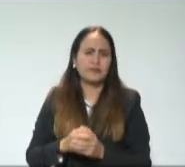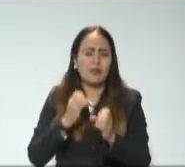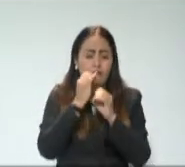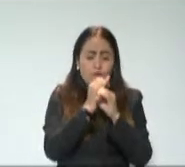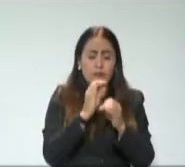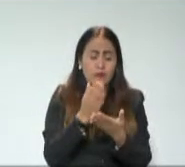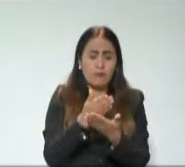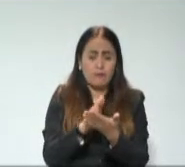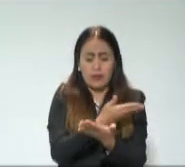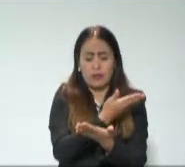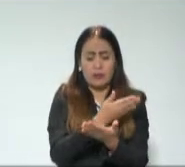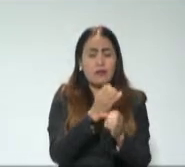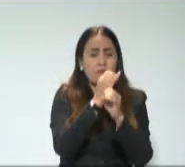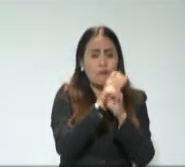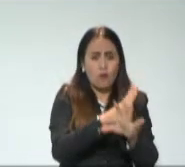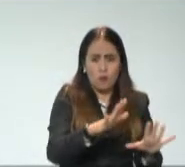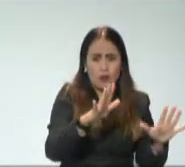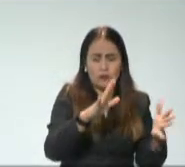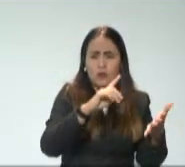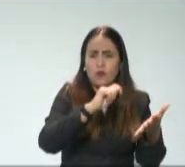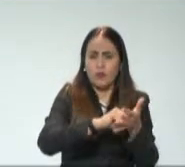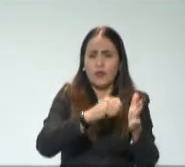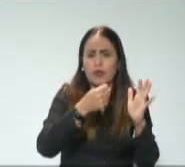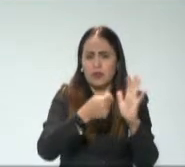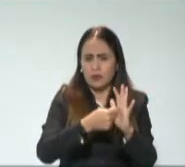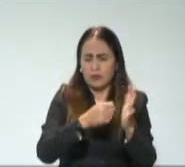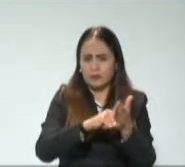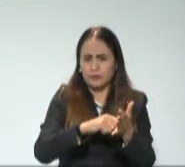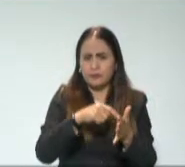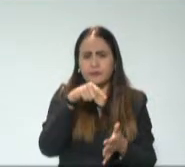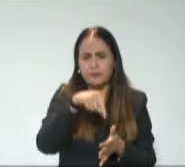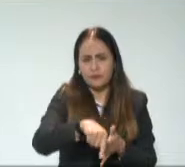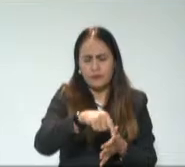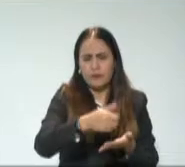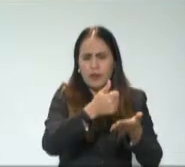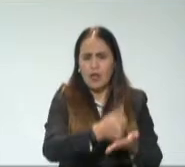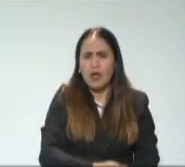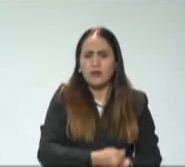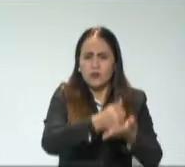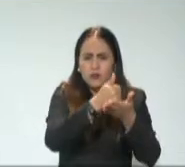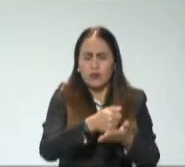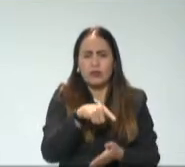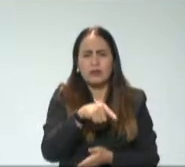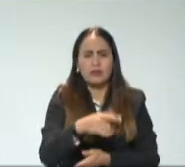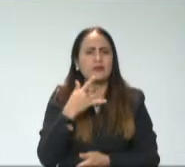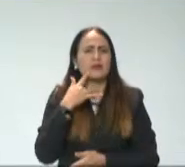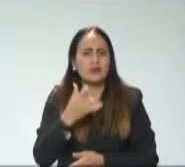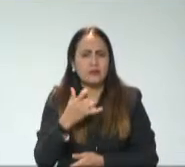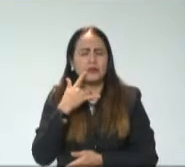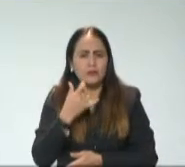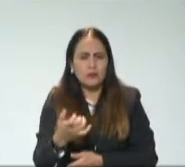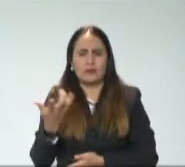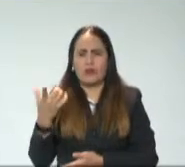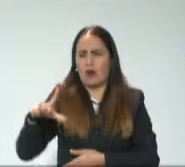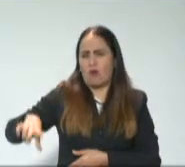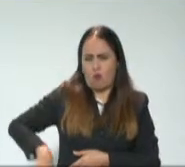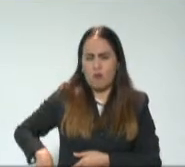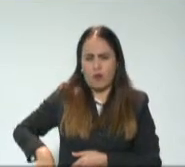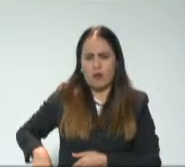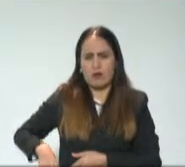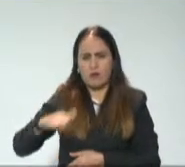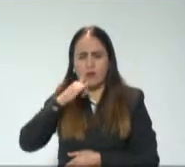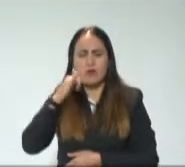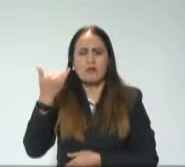información técnica que debe servir a eh el el empeño del Estado italiano